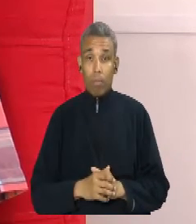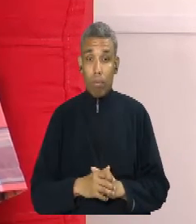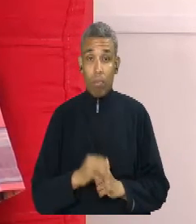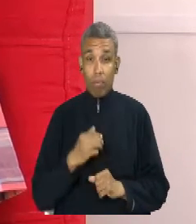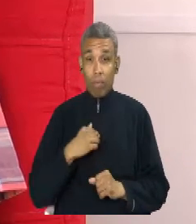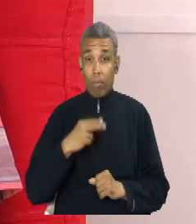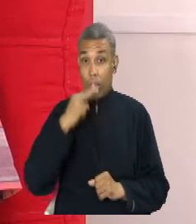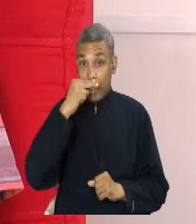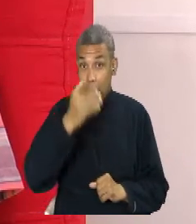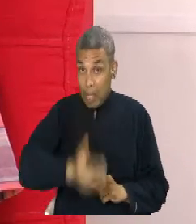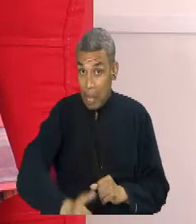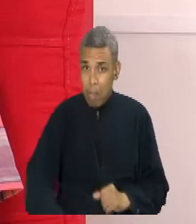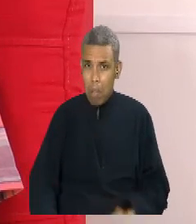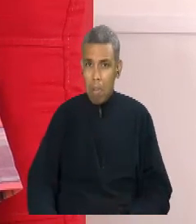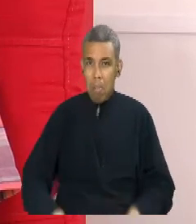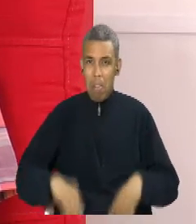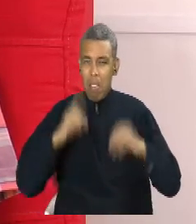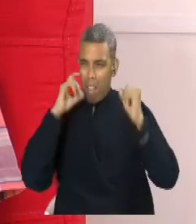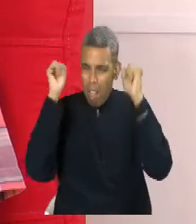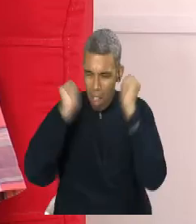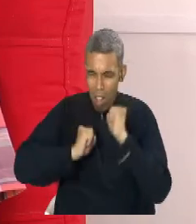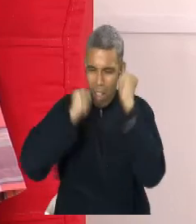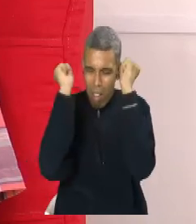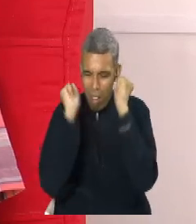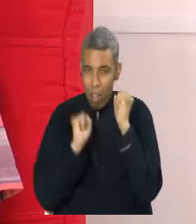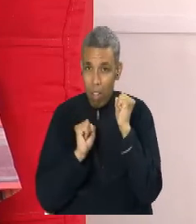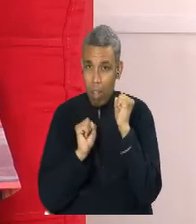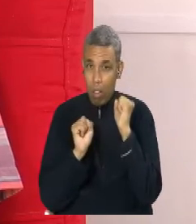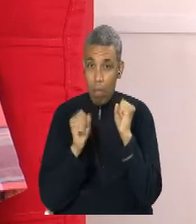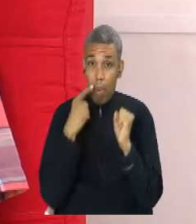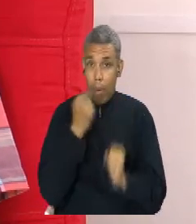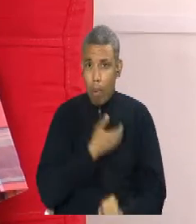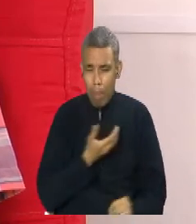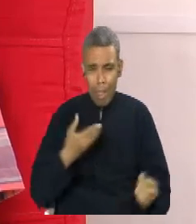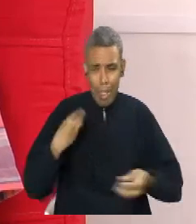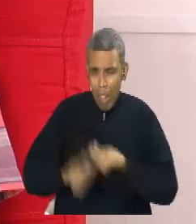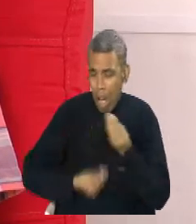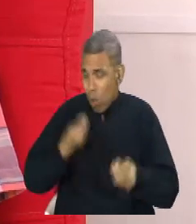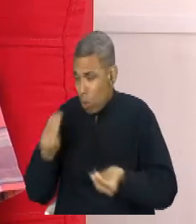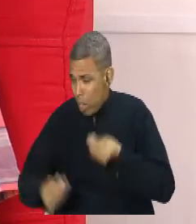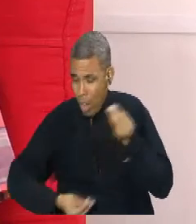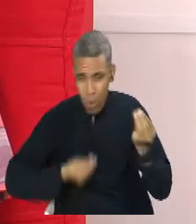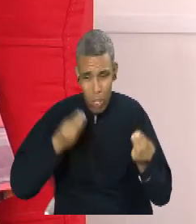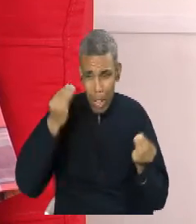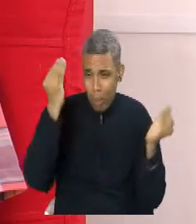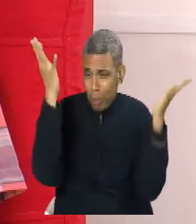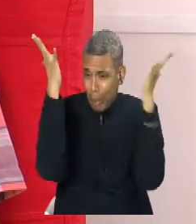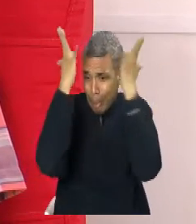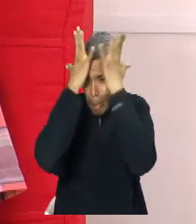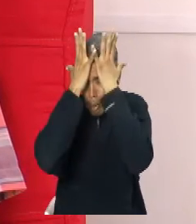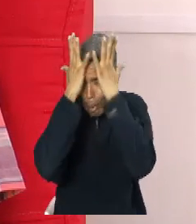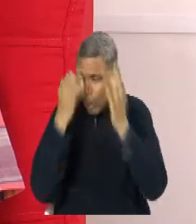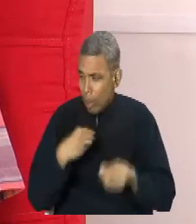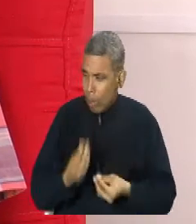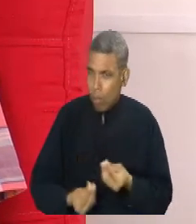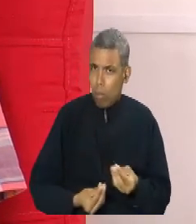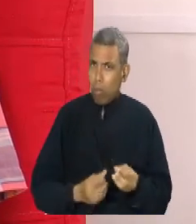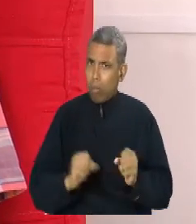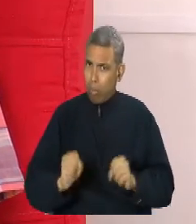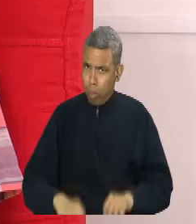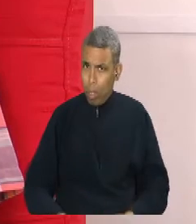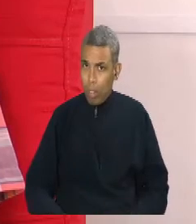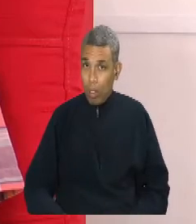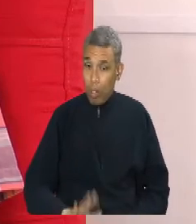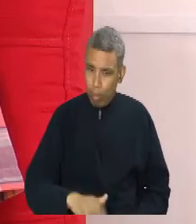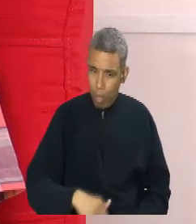no perder la calma es lo más importante una pataleta retire el niño del sitio con mucha tranquilidad háblele con